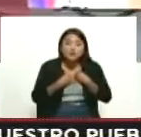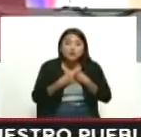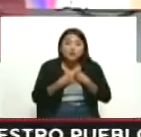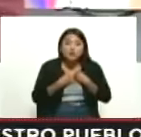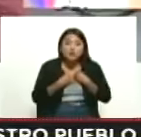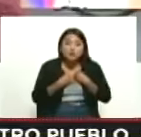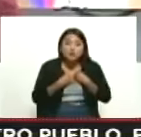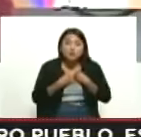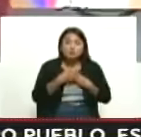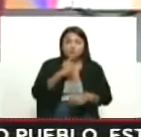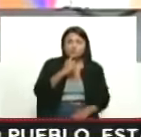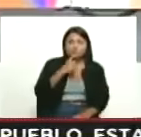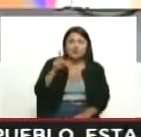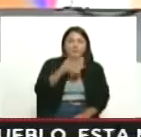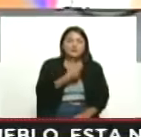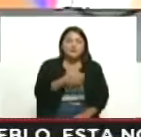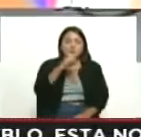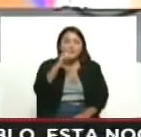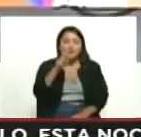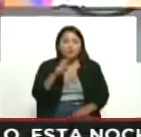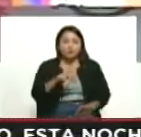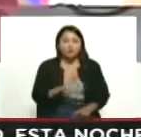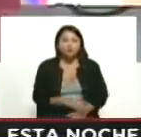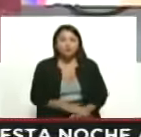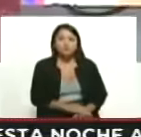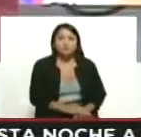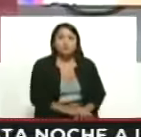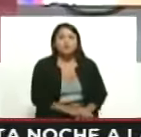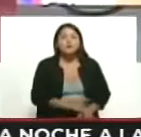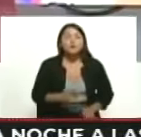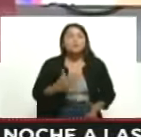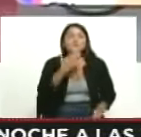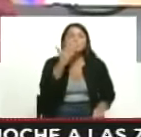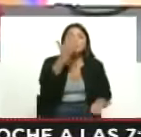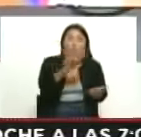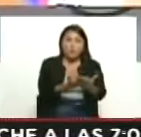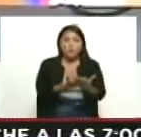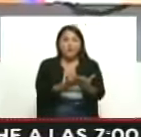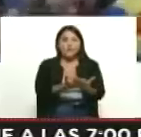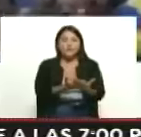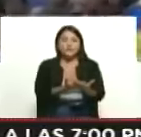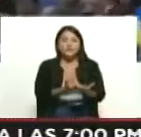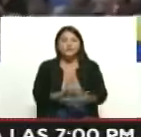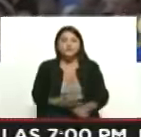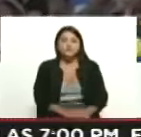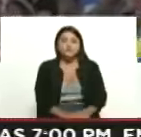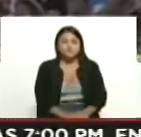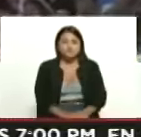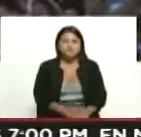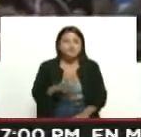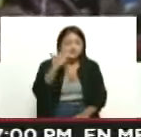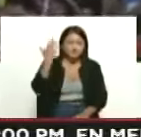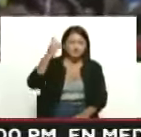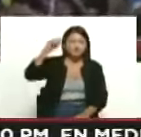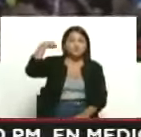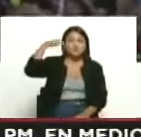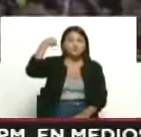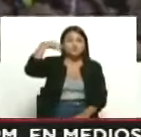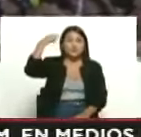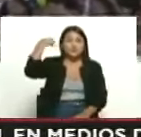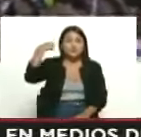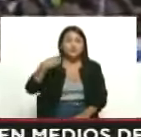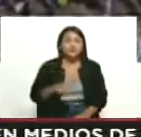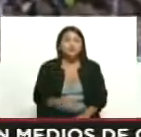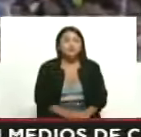nuestro presidente Nicolás Maduro a hacer un planteamiento y a dar una instrucción. Yo quisiera que viéramos este video donde el